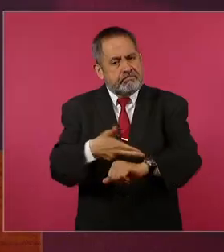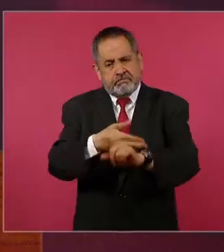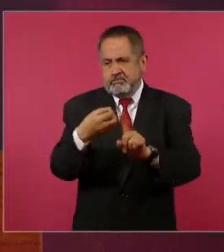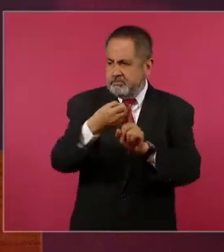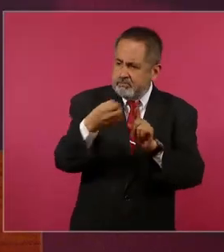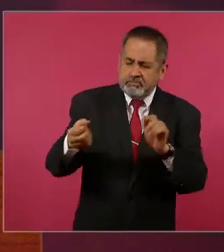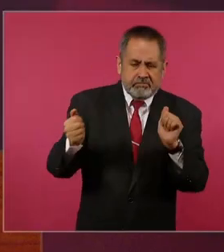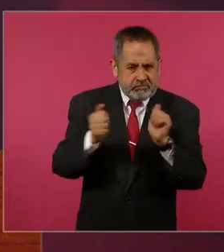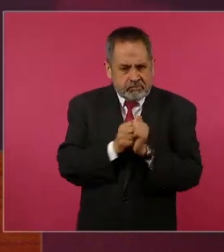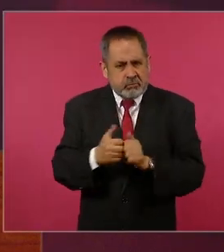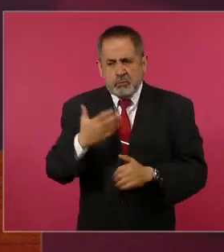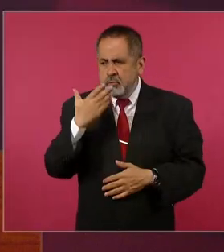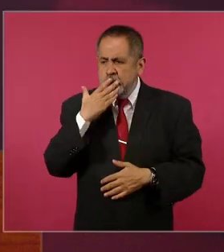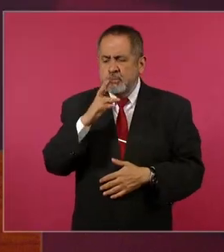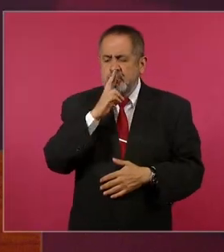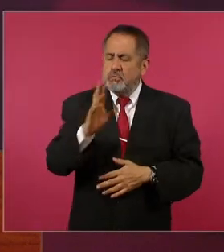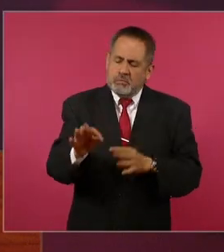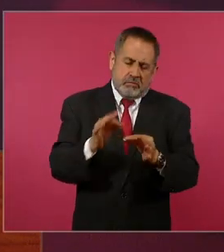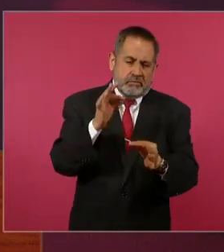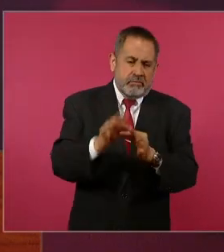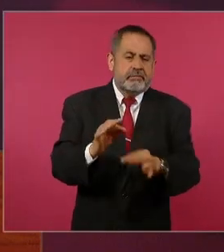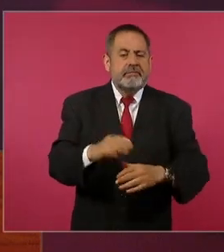proceso con buenos resultados.